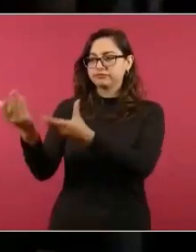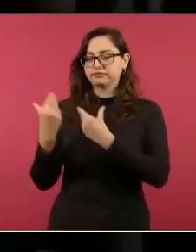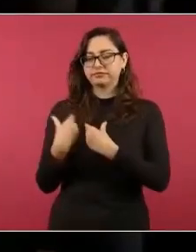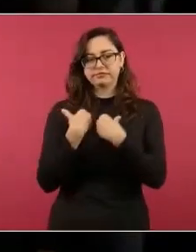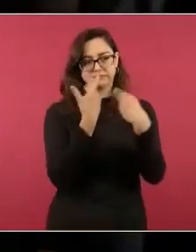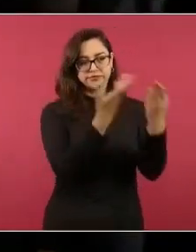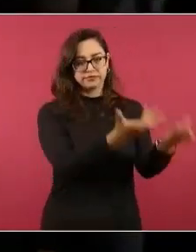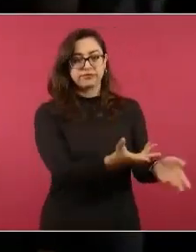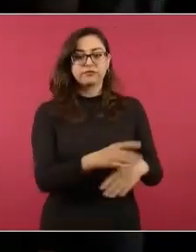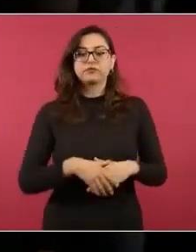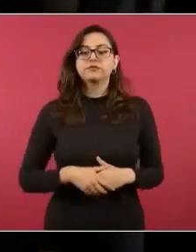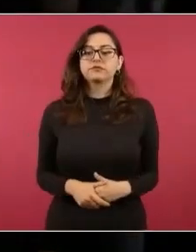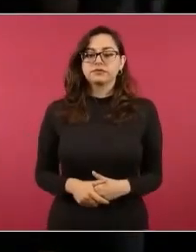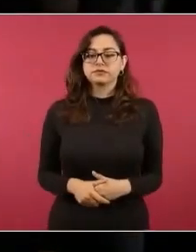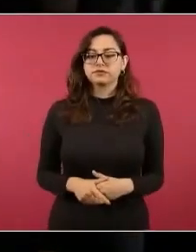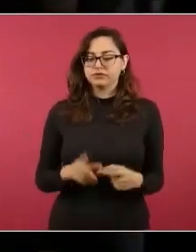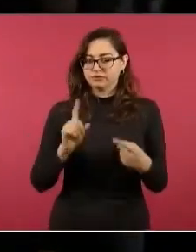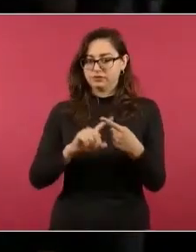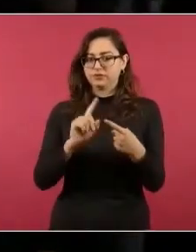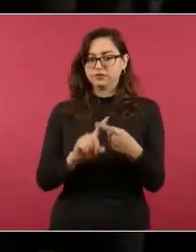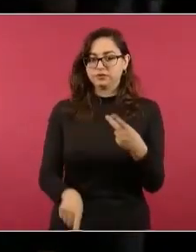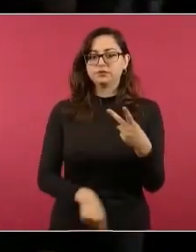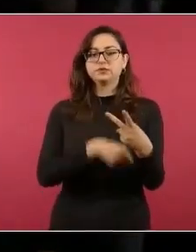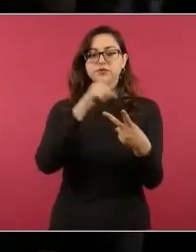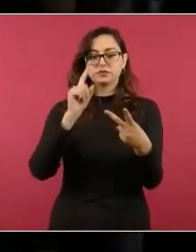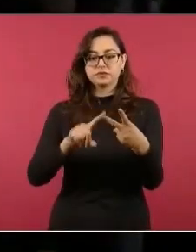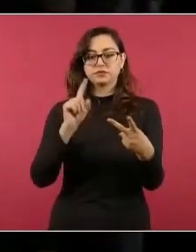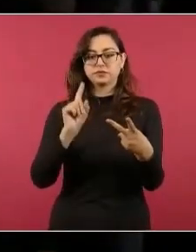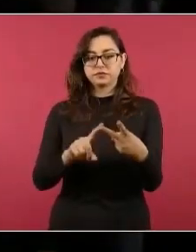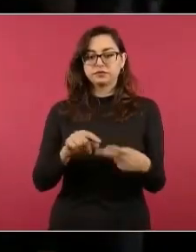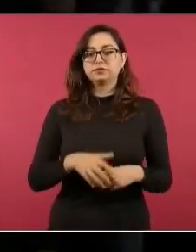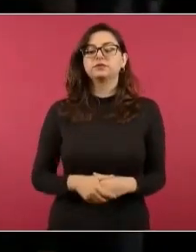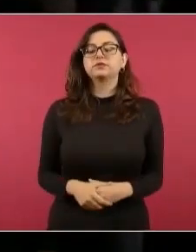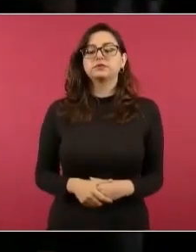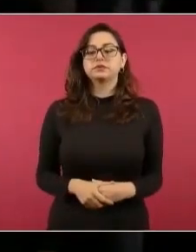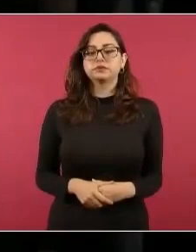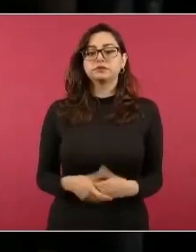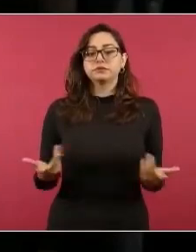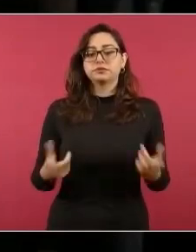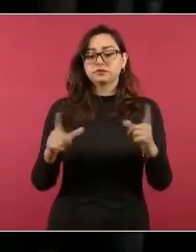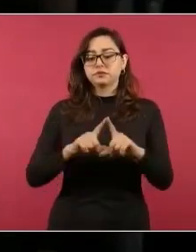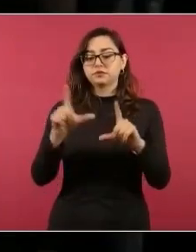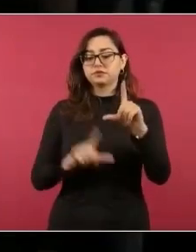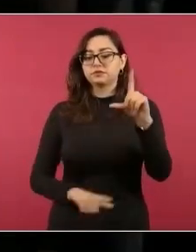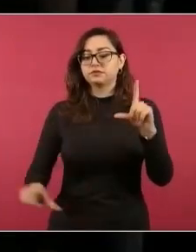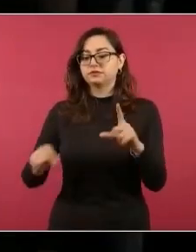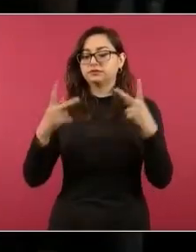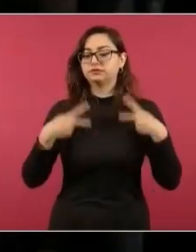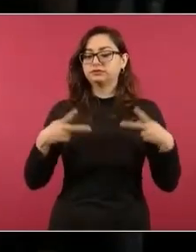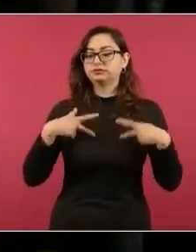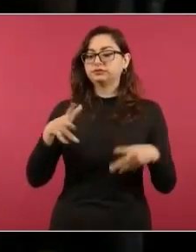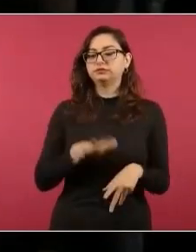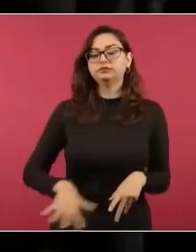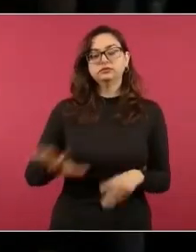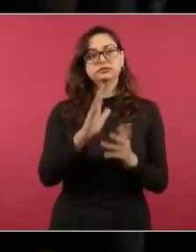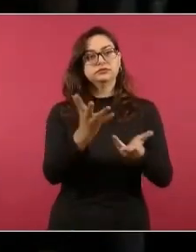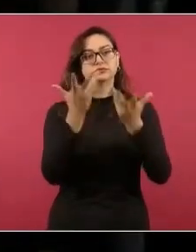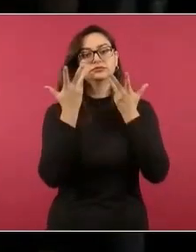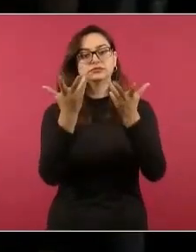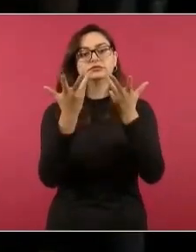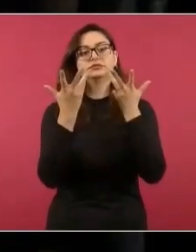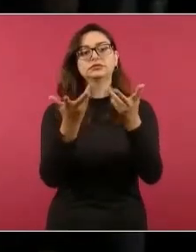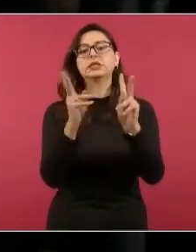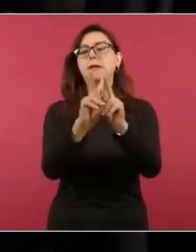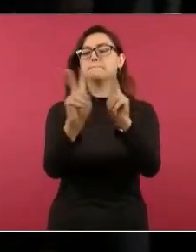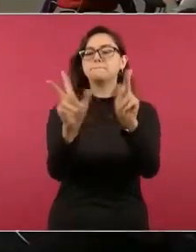ha dicho que el mayor anhelo de la ciudadanía del país es la paz y que la paz es producto